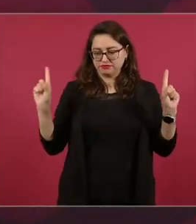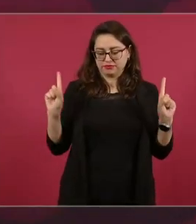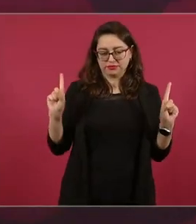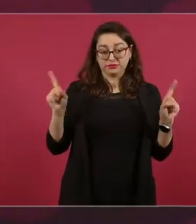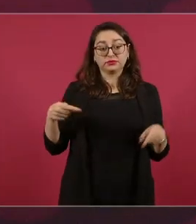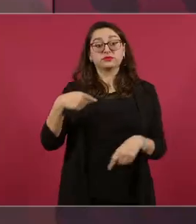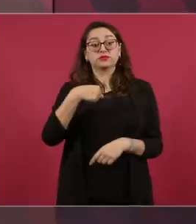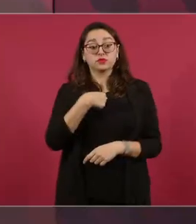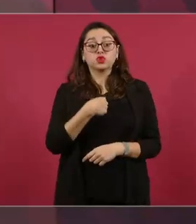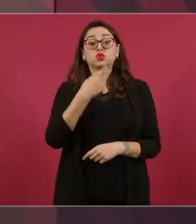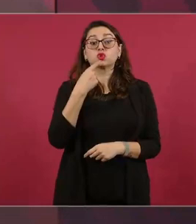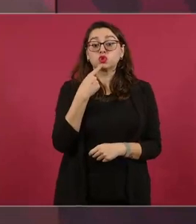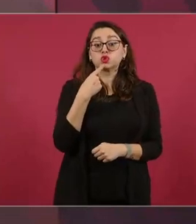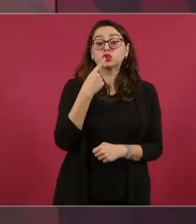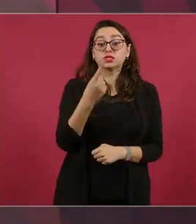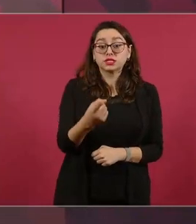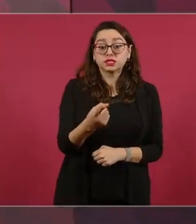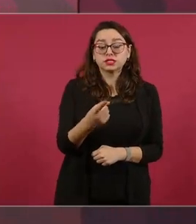planteé